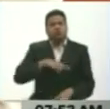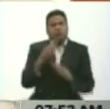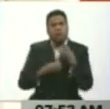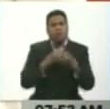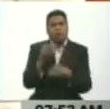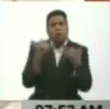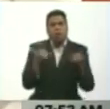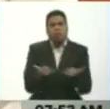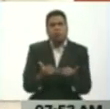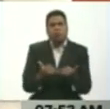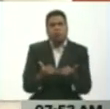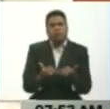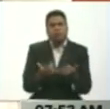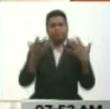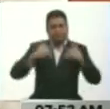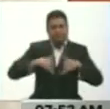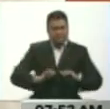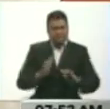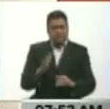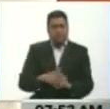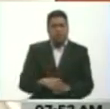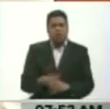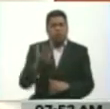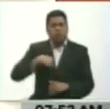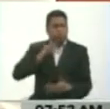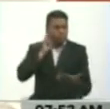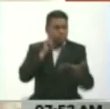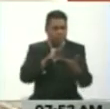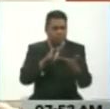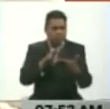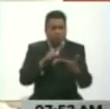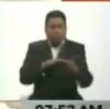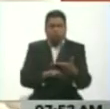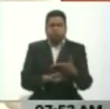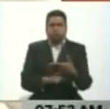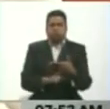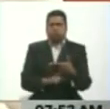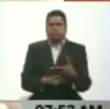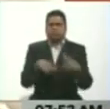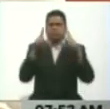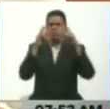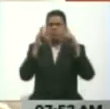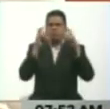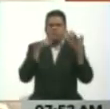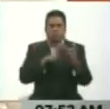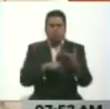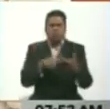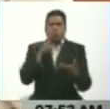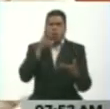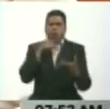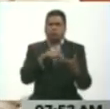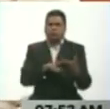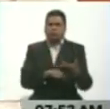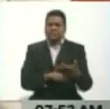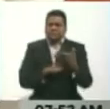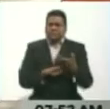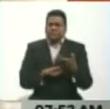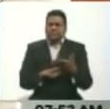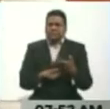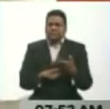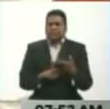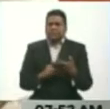reciben nuestros hijos, recibimos nosotras imágenes horrendas que no habíamos visto antes en Venezuela, ¿verdad? Ustedes las han recibido